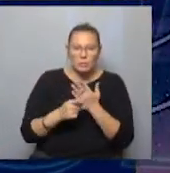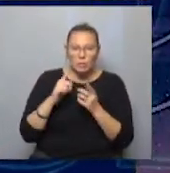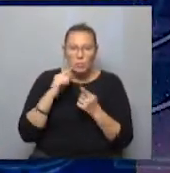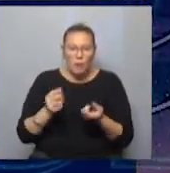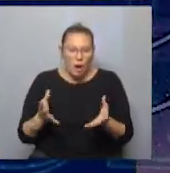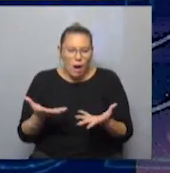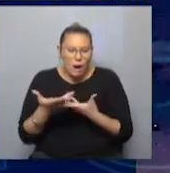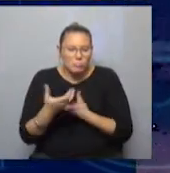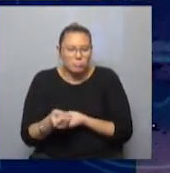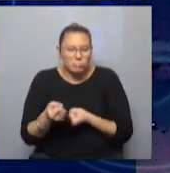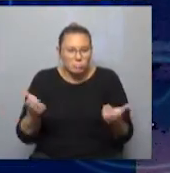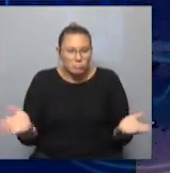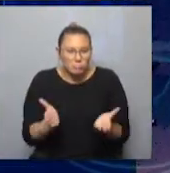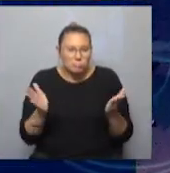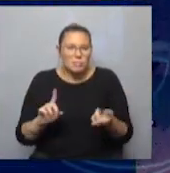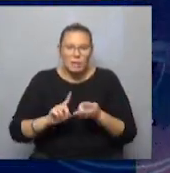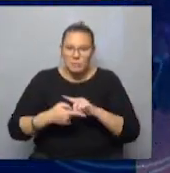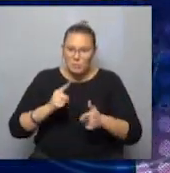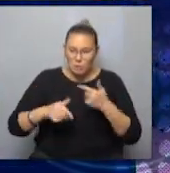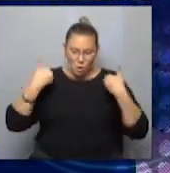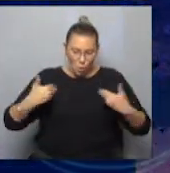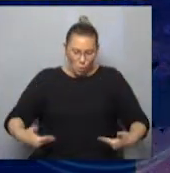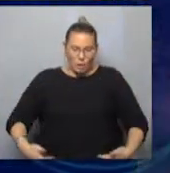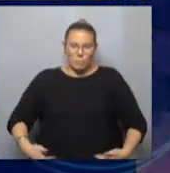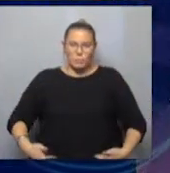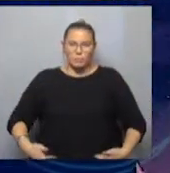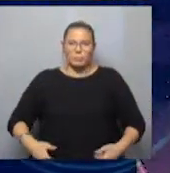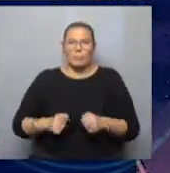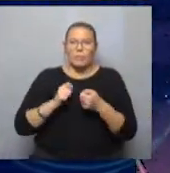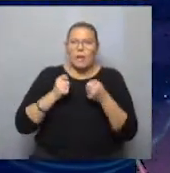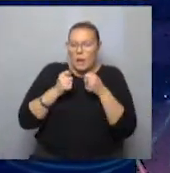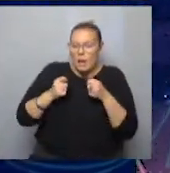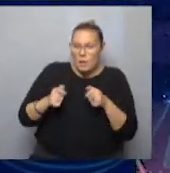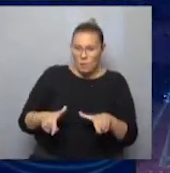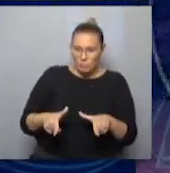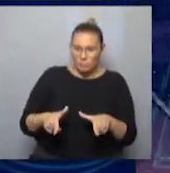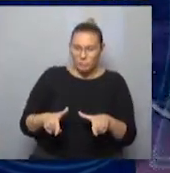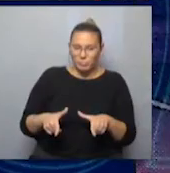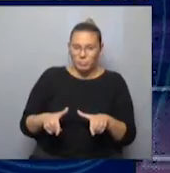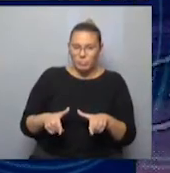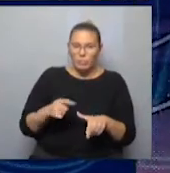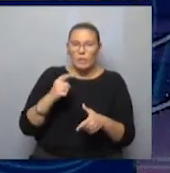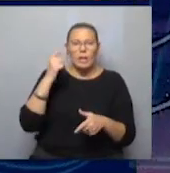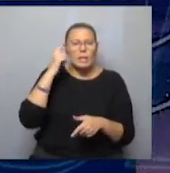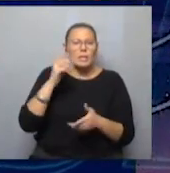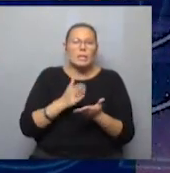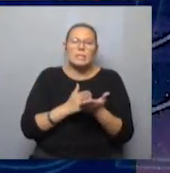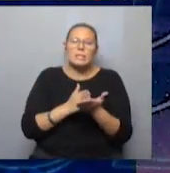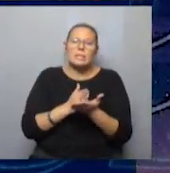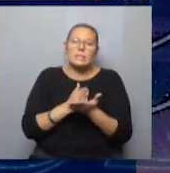de vínculos, ¿no? Y el cuerpo como generador de lenguajes. La idea siempre es